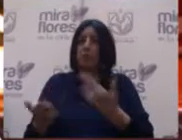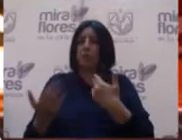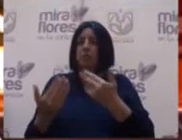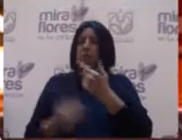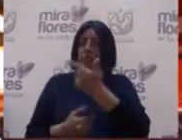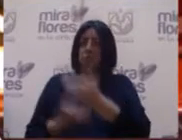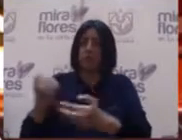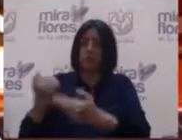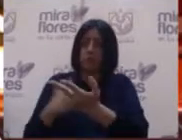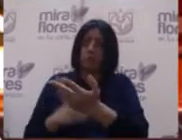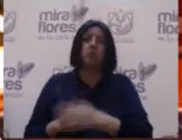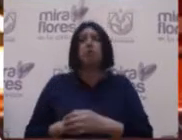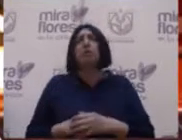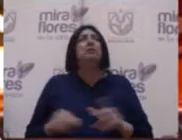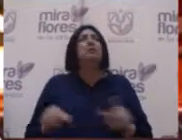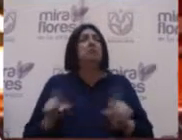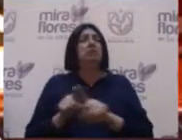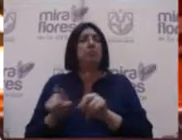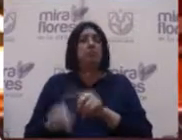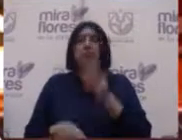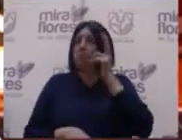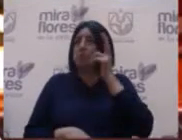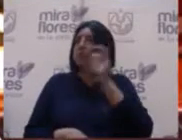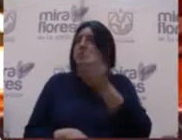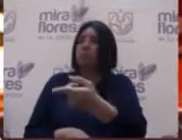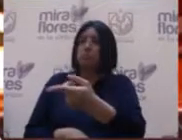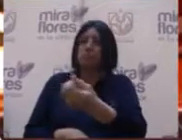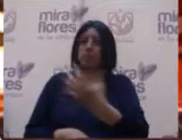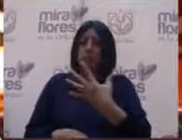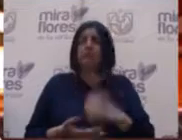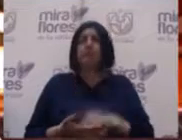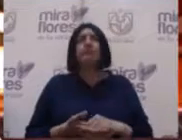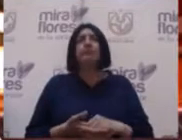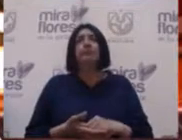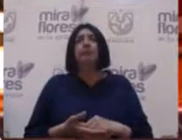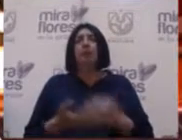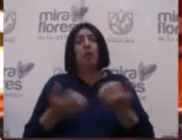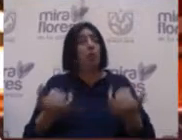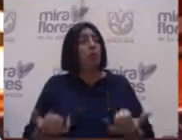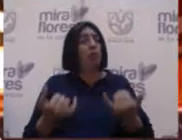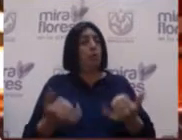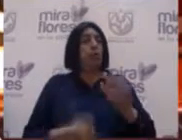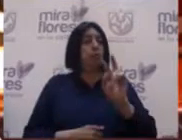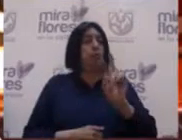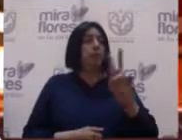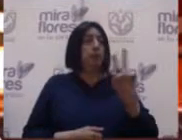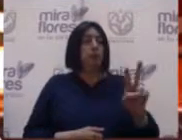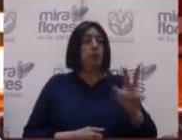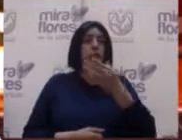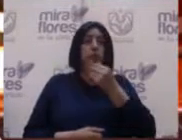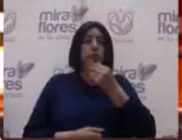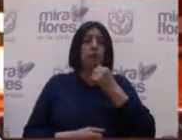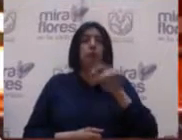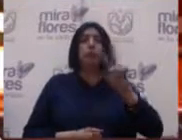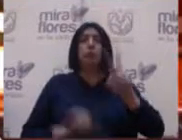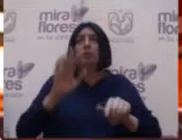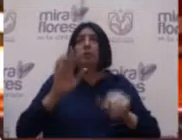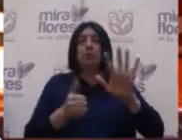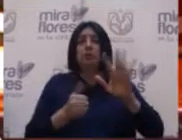momentos y haber escuchado lo que usted menciona. Hoy es 22 de diciembre del año